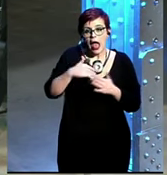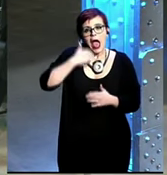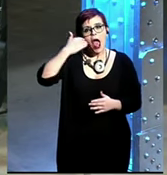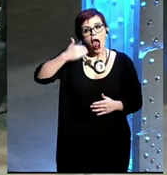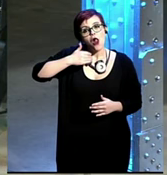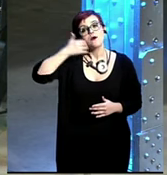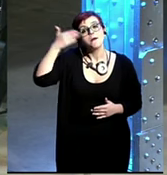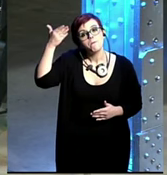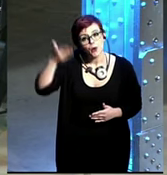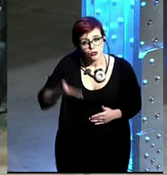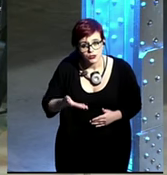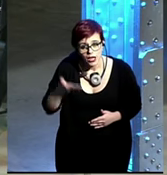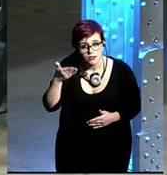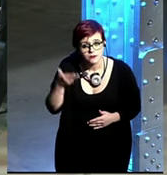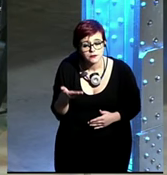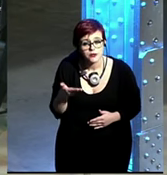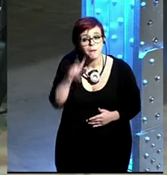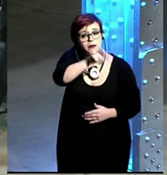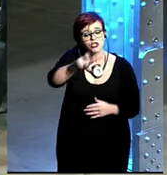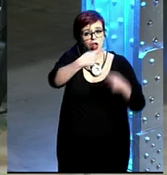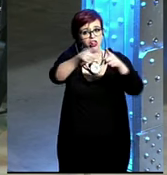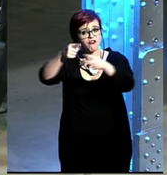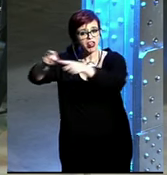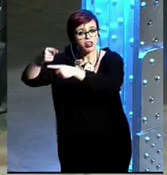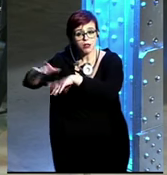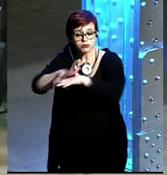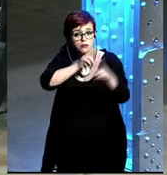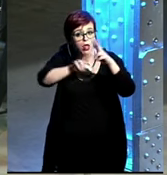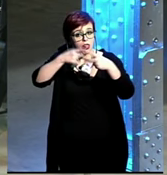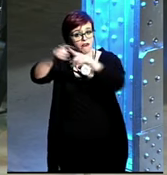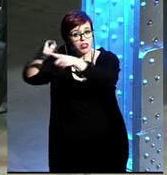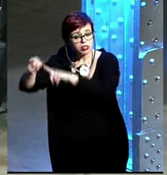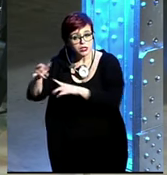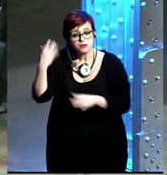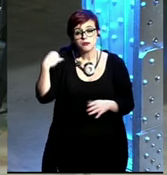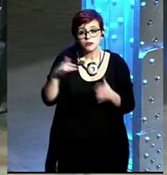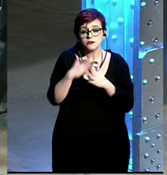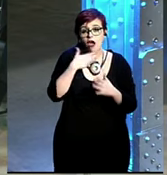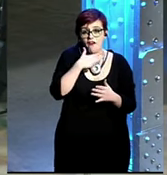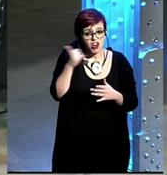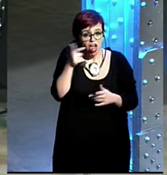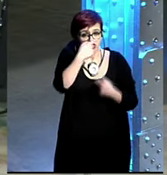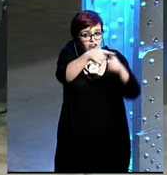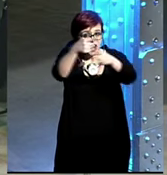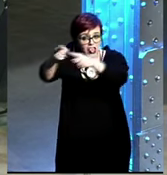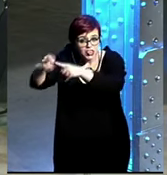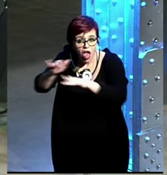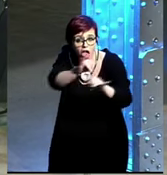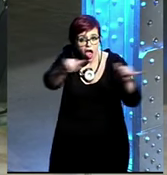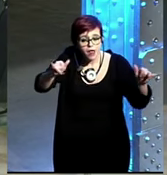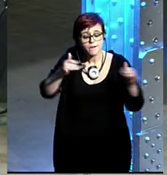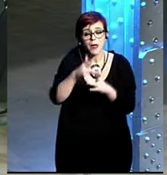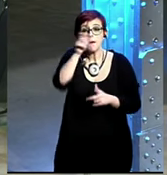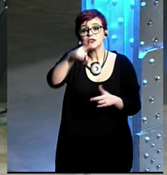things. La gente muy distinta responde a cosas distintas y la gente tiene habilidades muy distintas. Hay gente que si